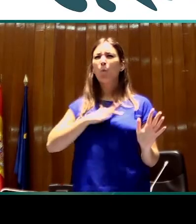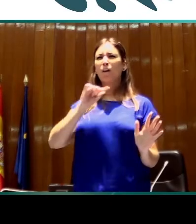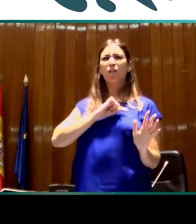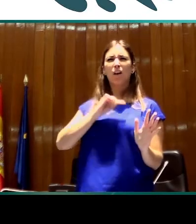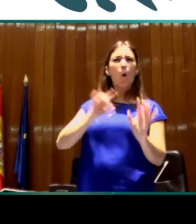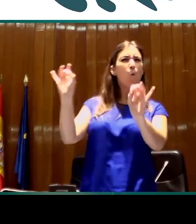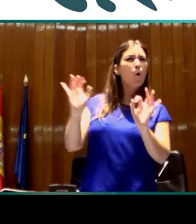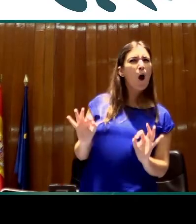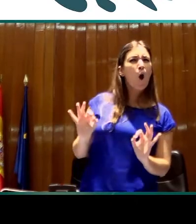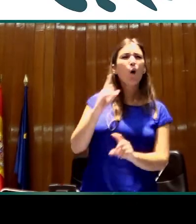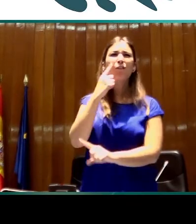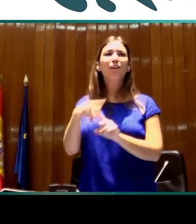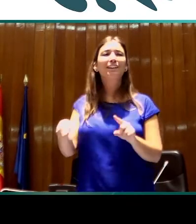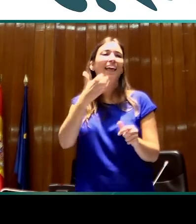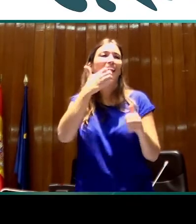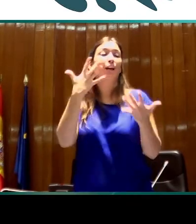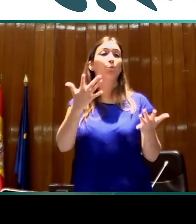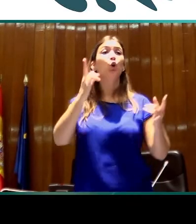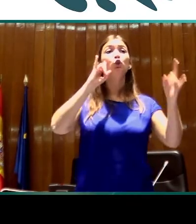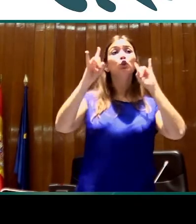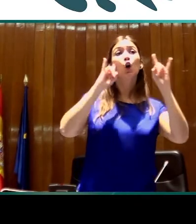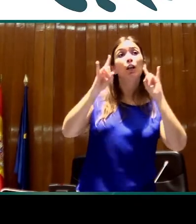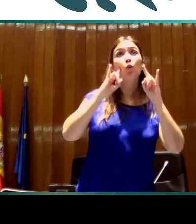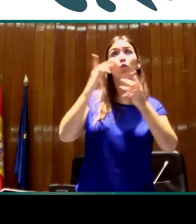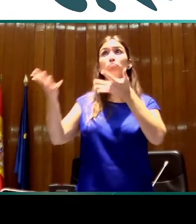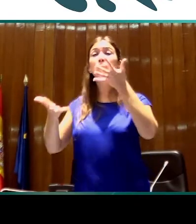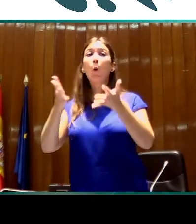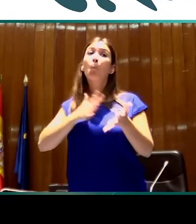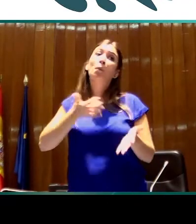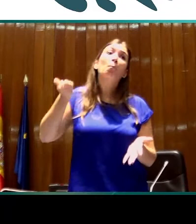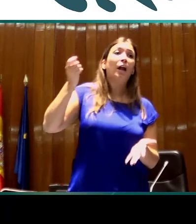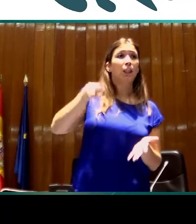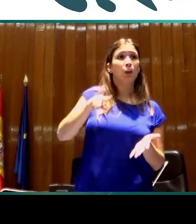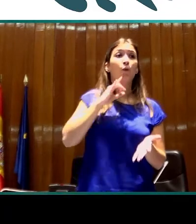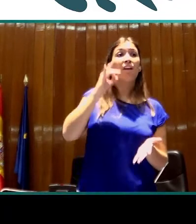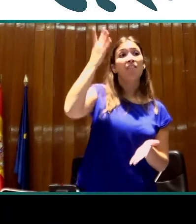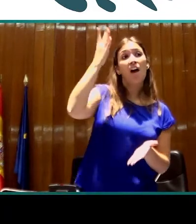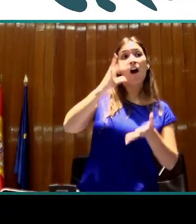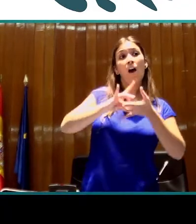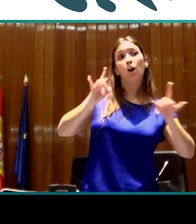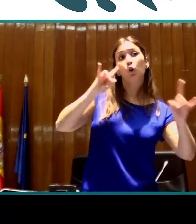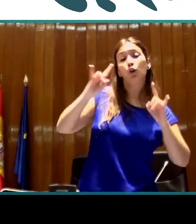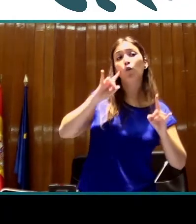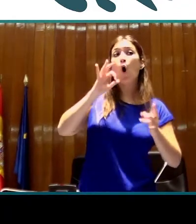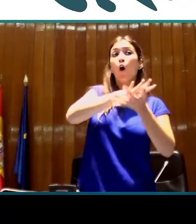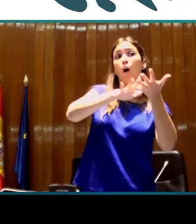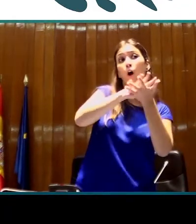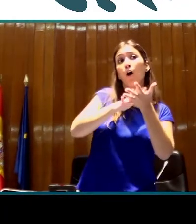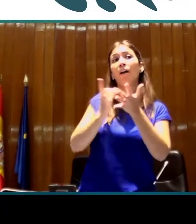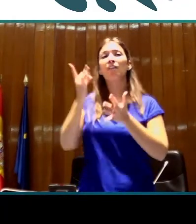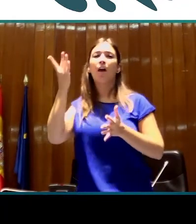o no que ir desde una cadena de sonidos hasta una idea o desde una idea a una cadena de sonidos. Lo que yo